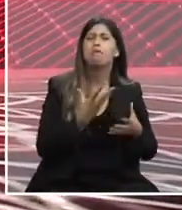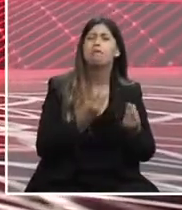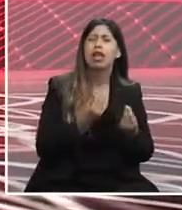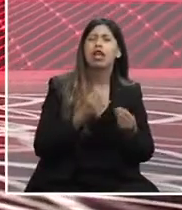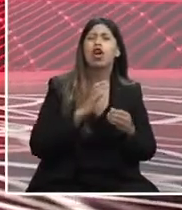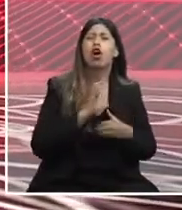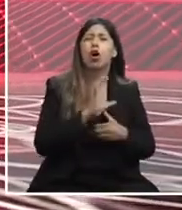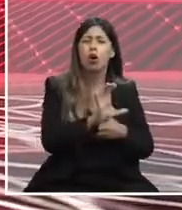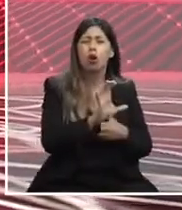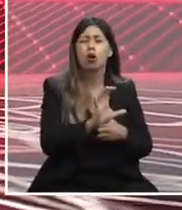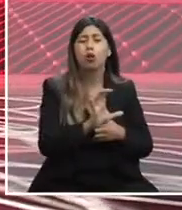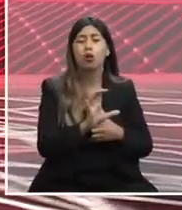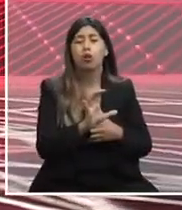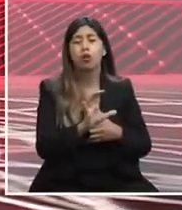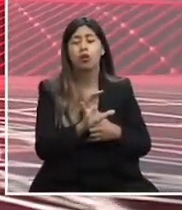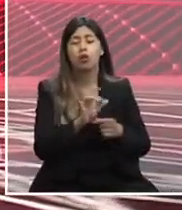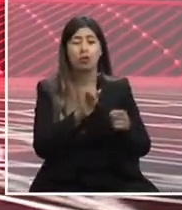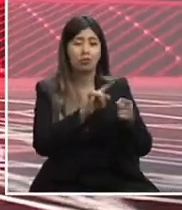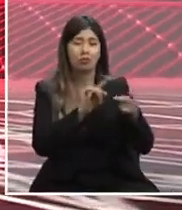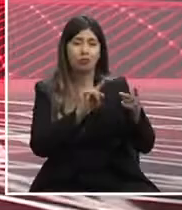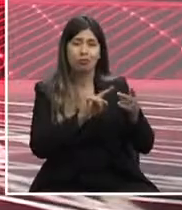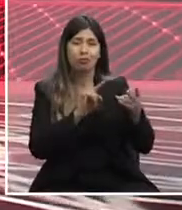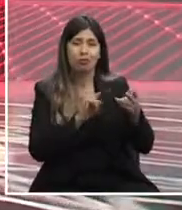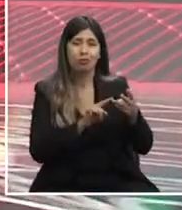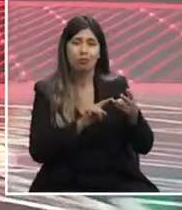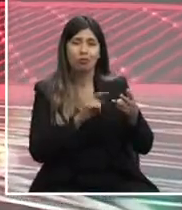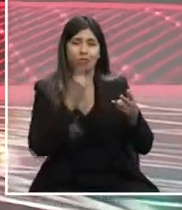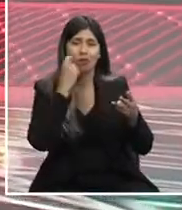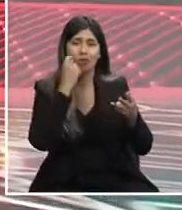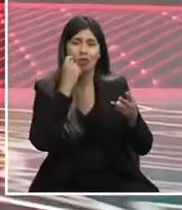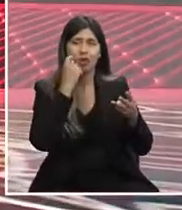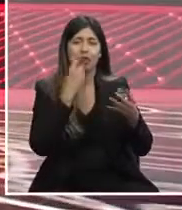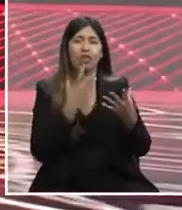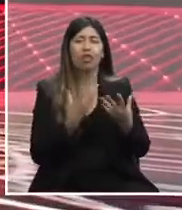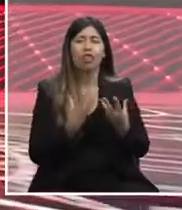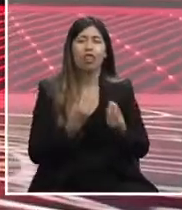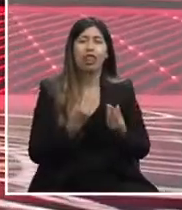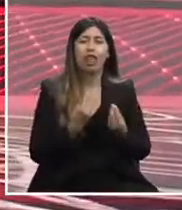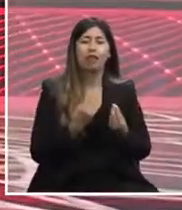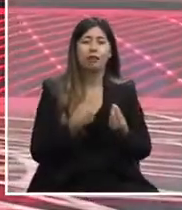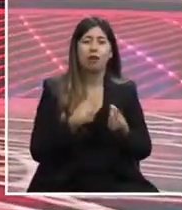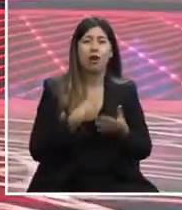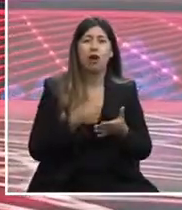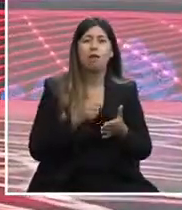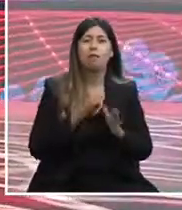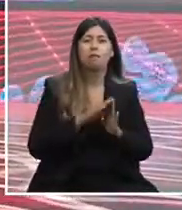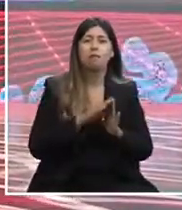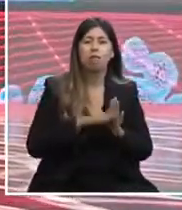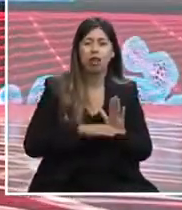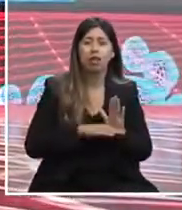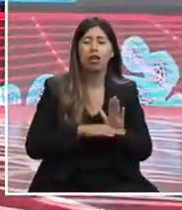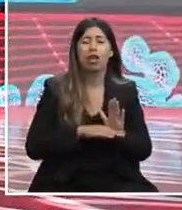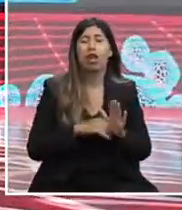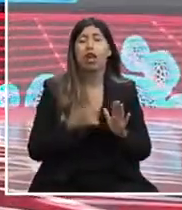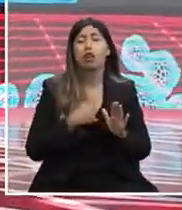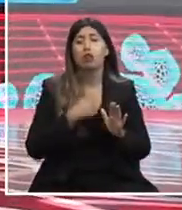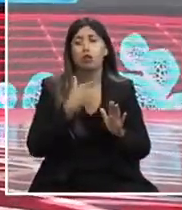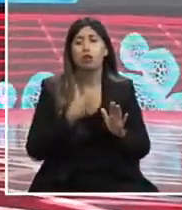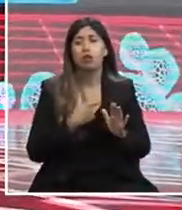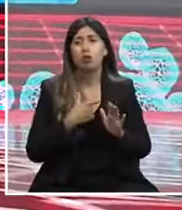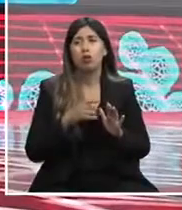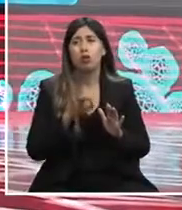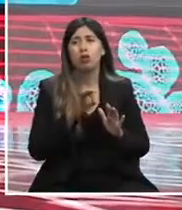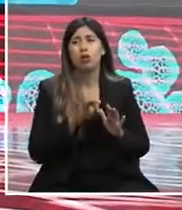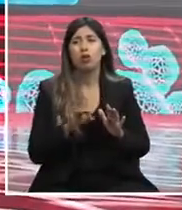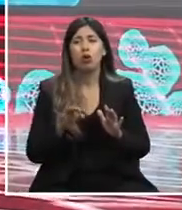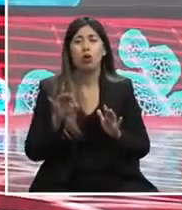el odio, como el que finalmente están en la base del temor a que algo me disminuya, a que algo me haga menos de lo que soy o incluso en su